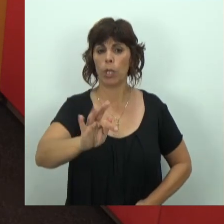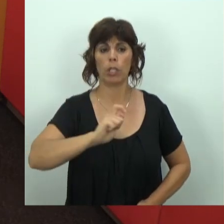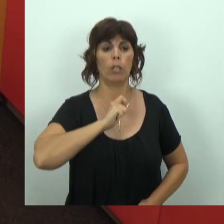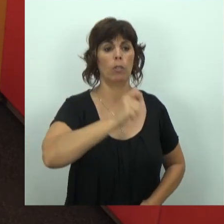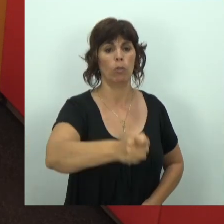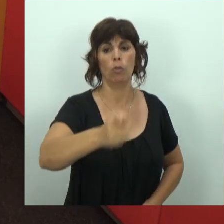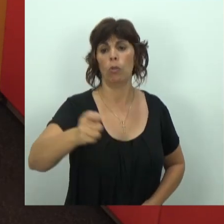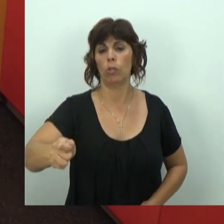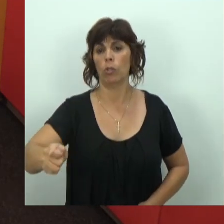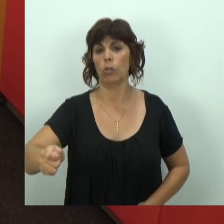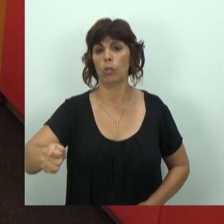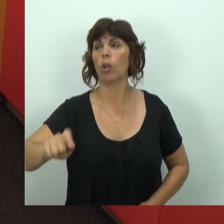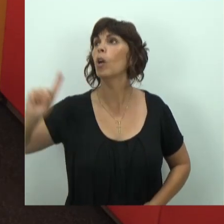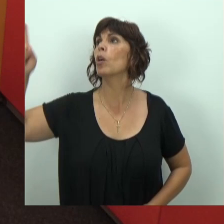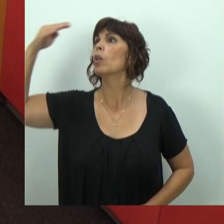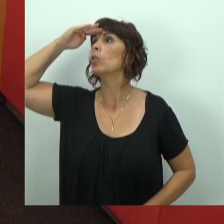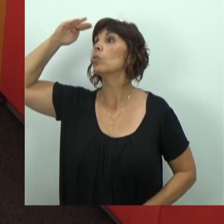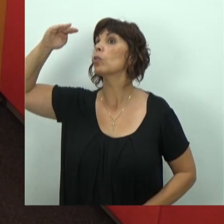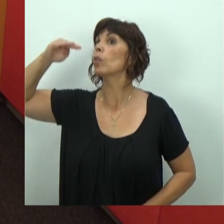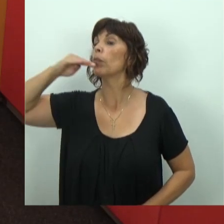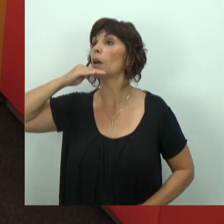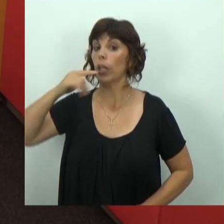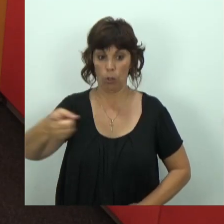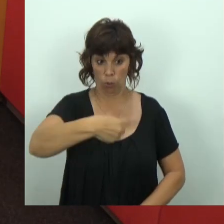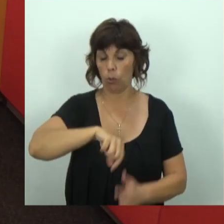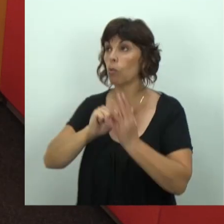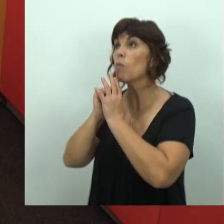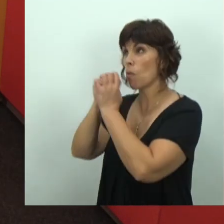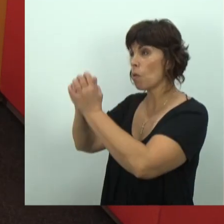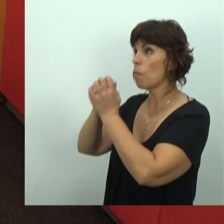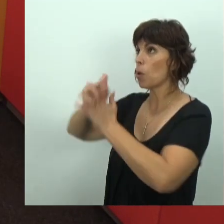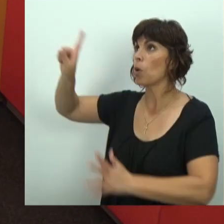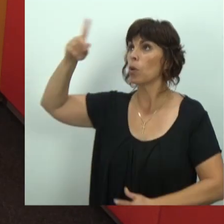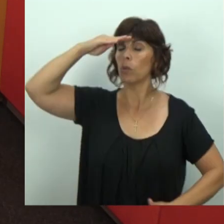a contestar nuestras oraciones. Y querido oyente,